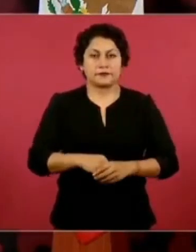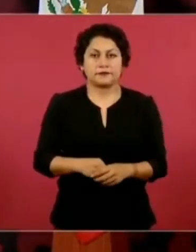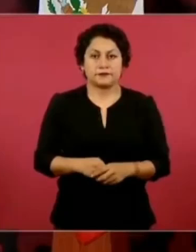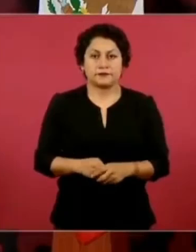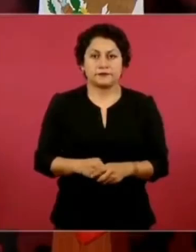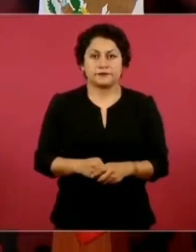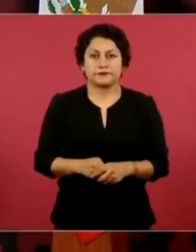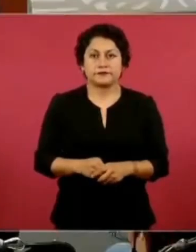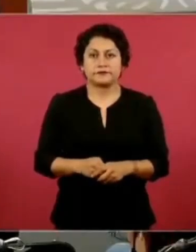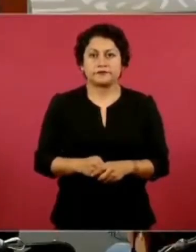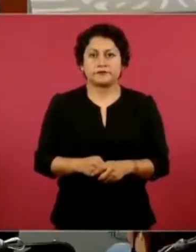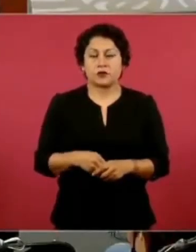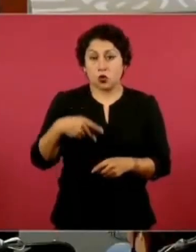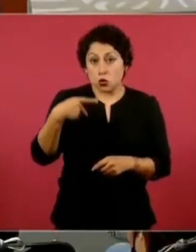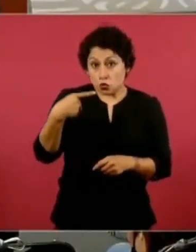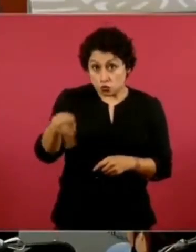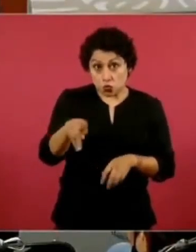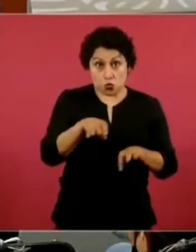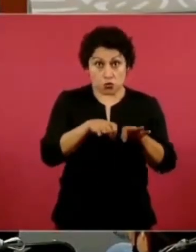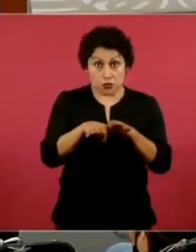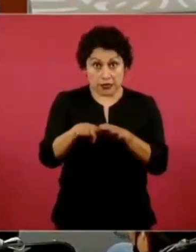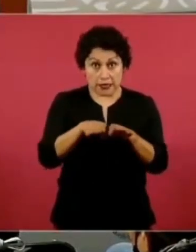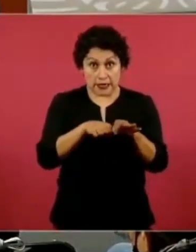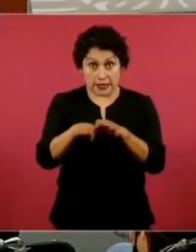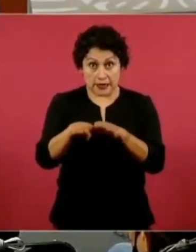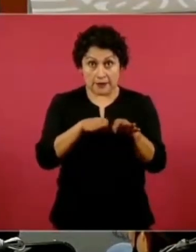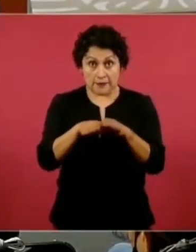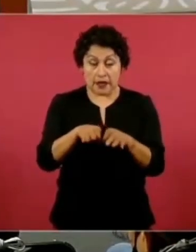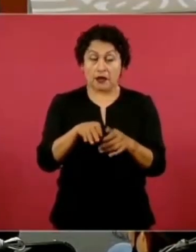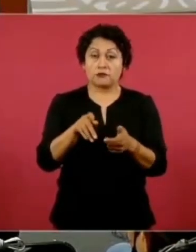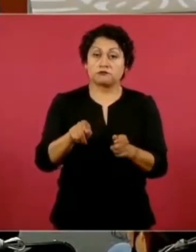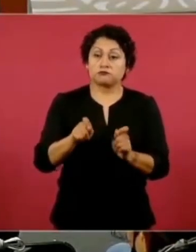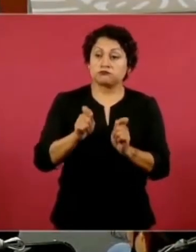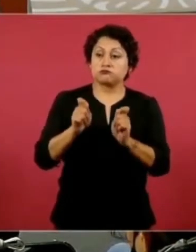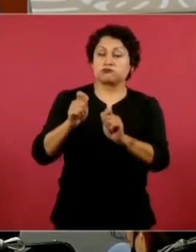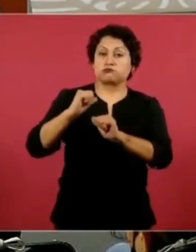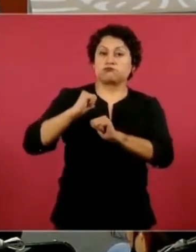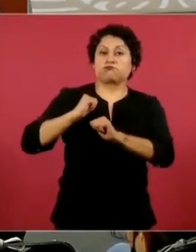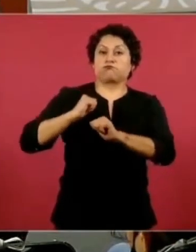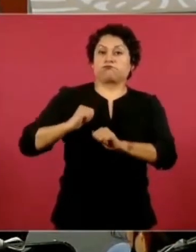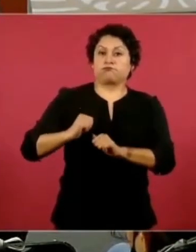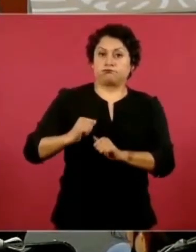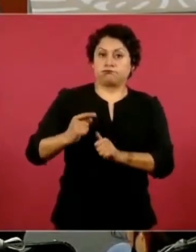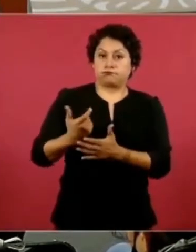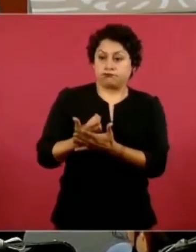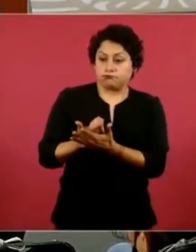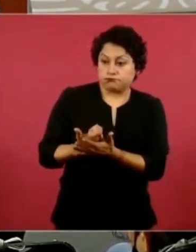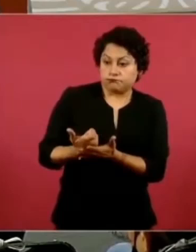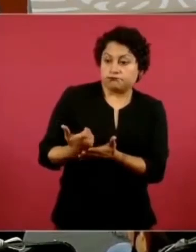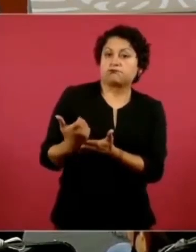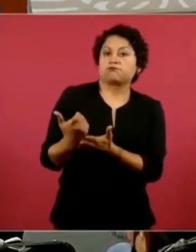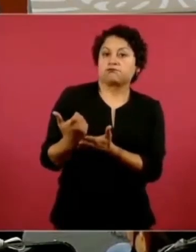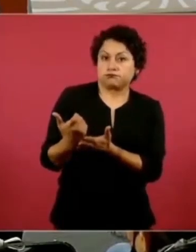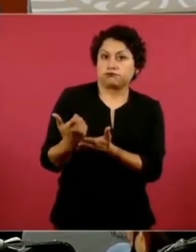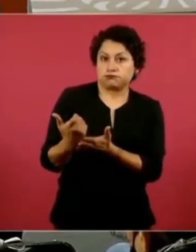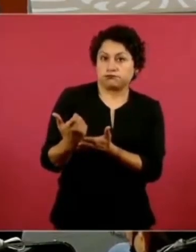por el desempeño de su función, empleo, cargo o comisión mayor a la